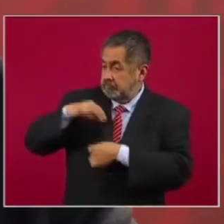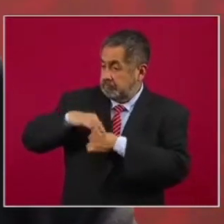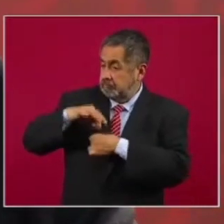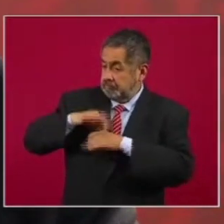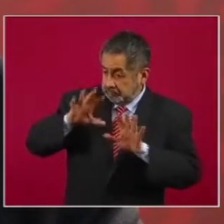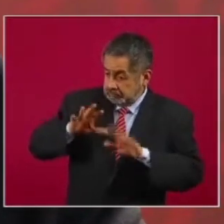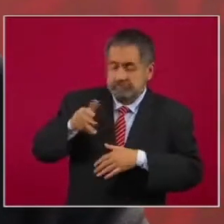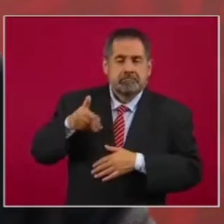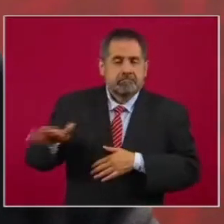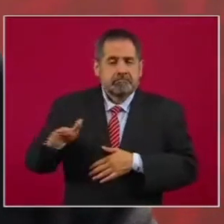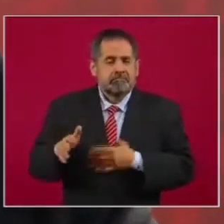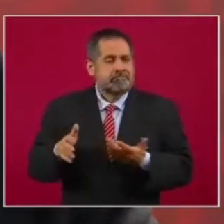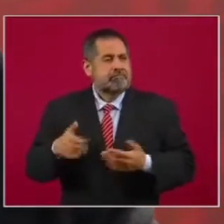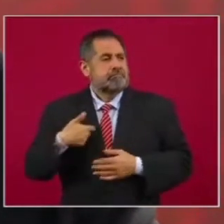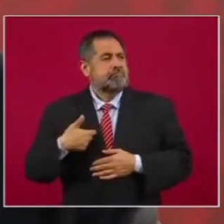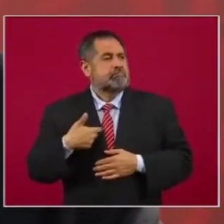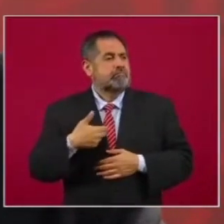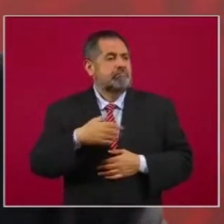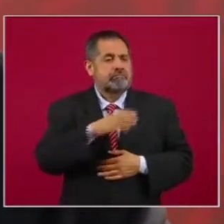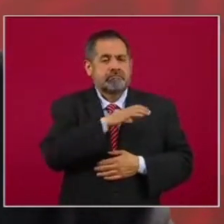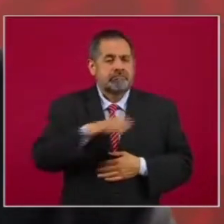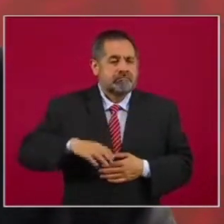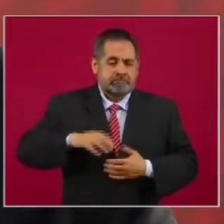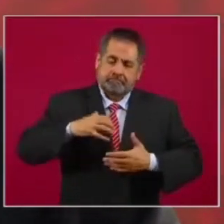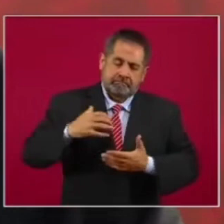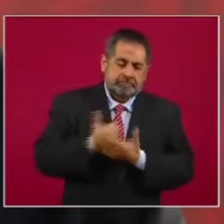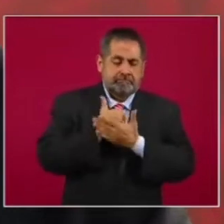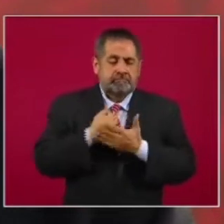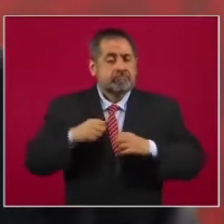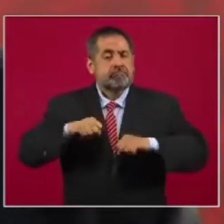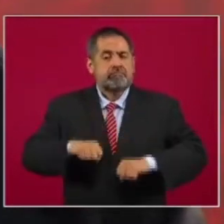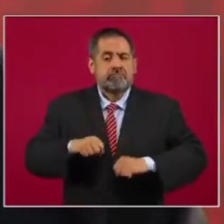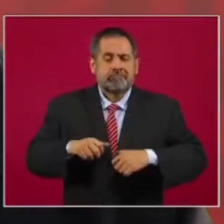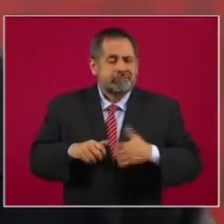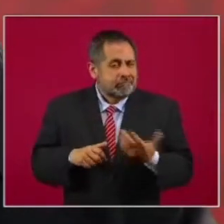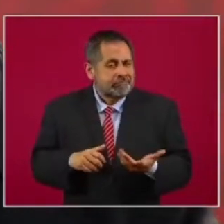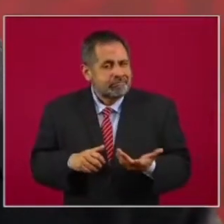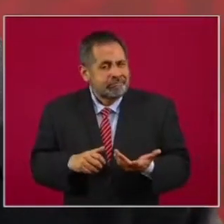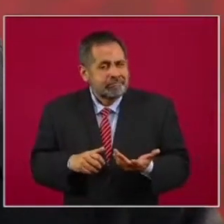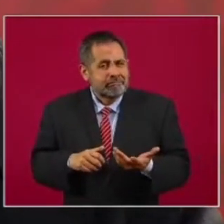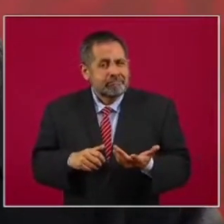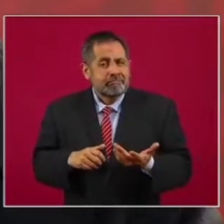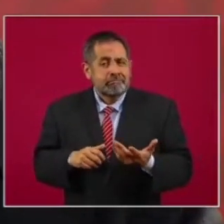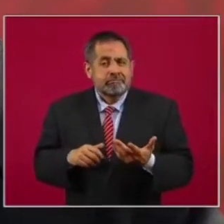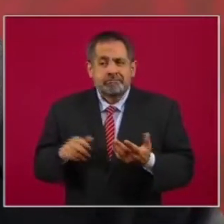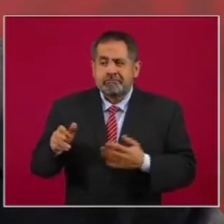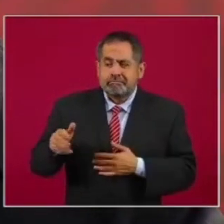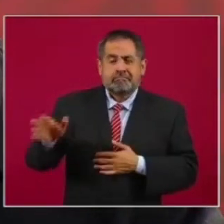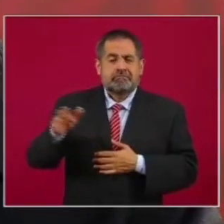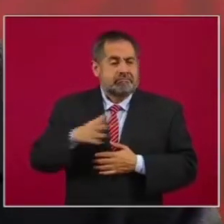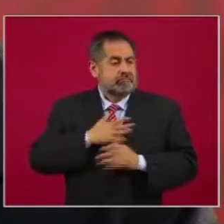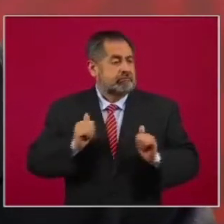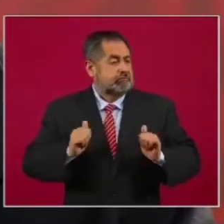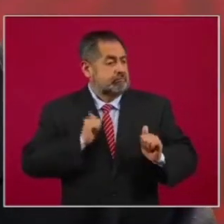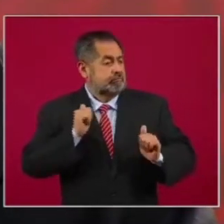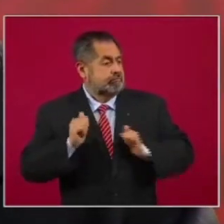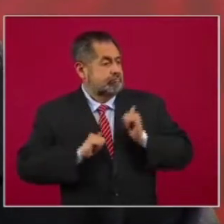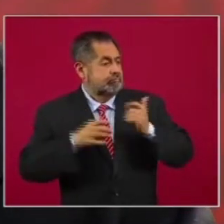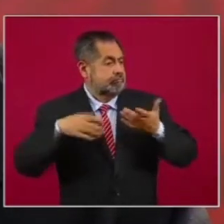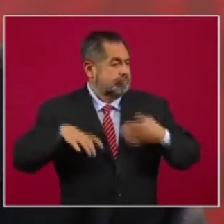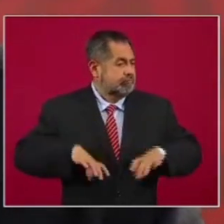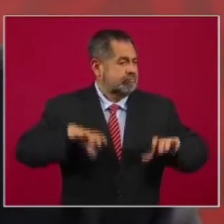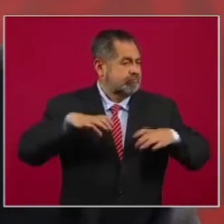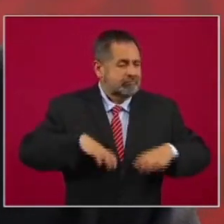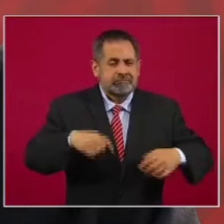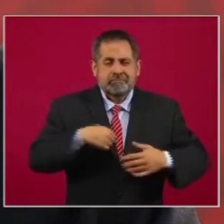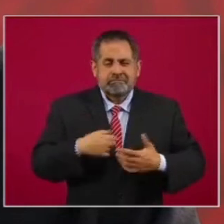para que el candidato se encaramara en el cargo y sacara provecho personal, se